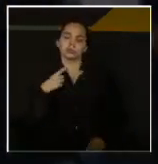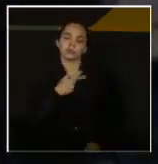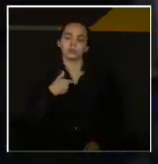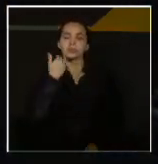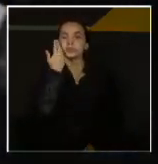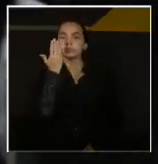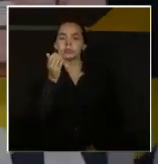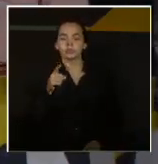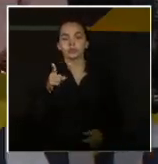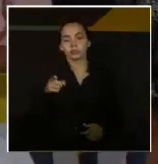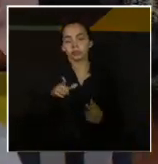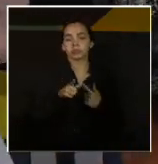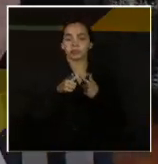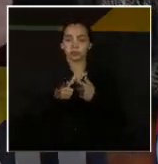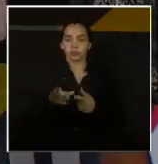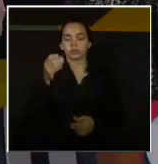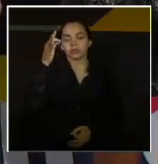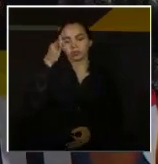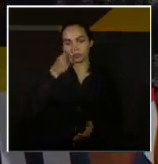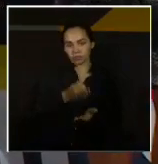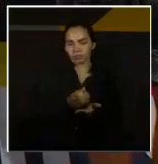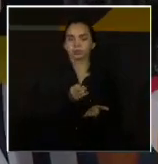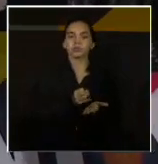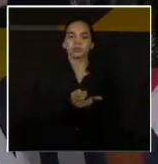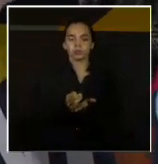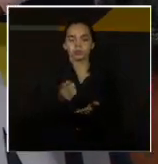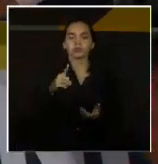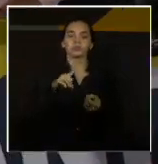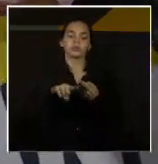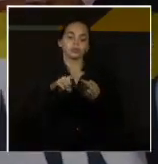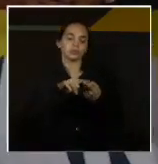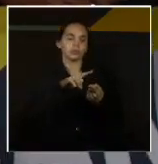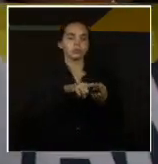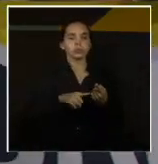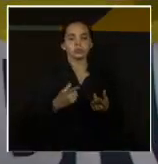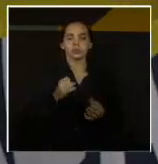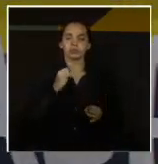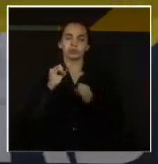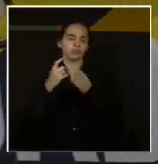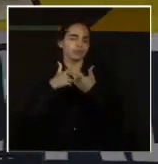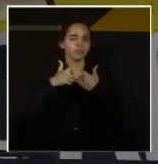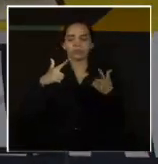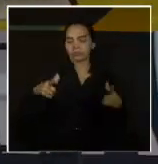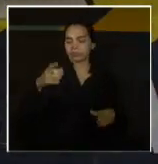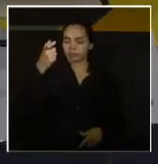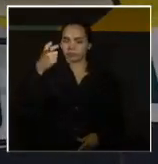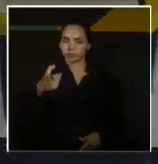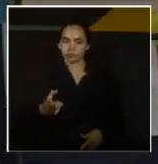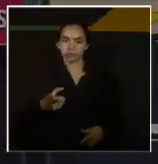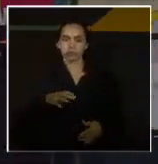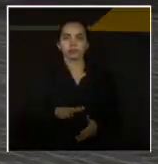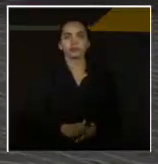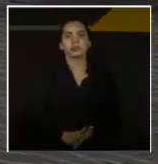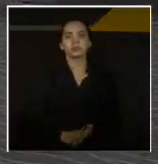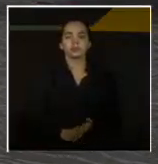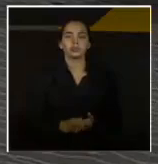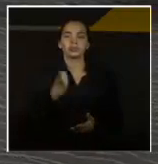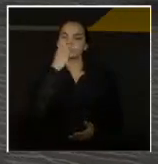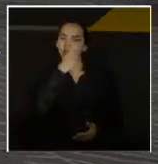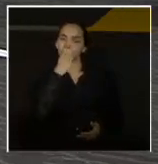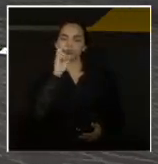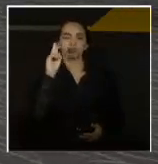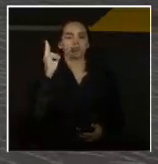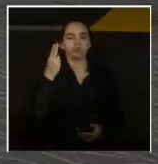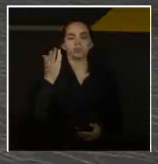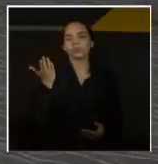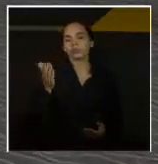ellos sean los que en un momento dado decidan quién es, dependiendo muy importantemente del perfil de la expertez